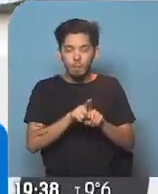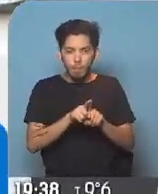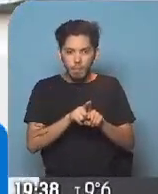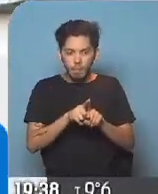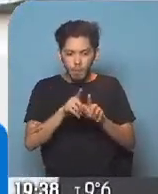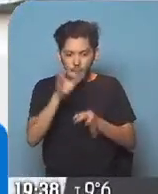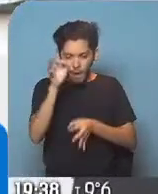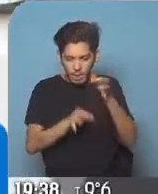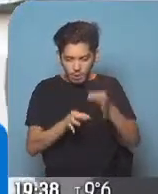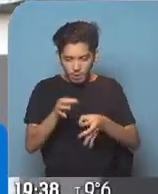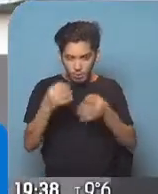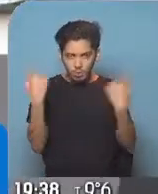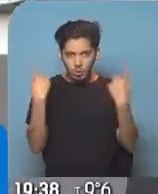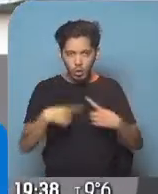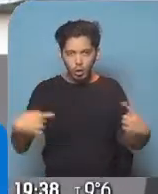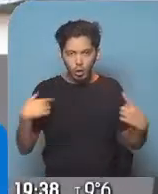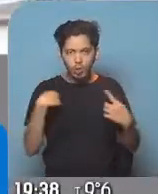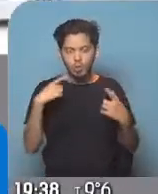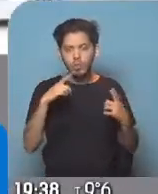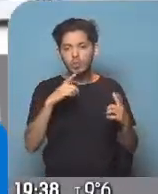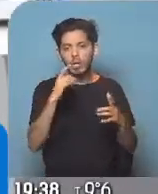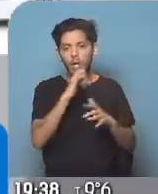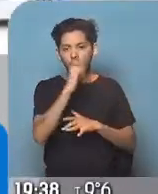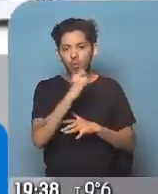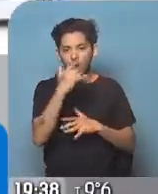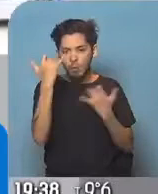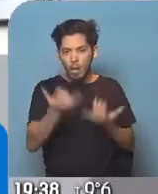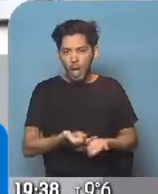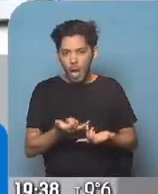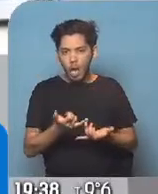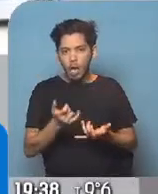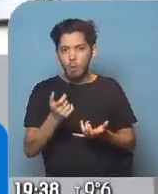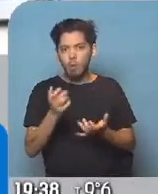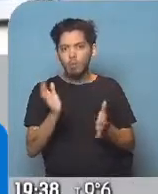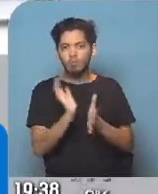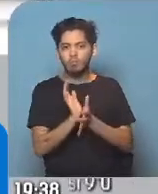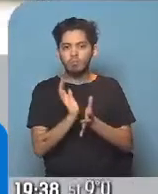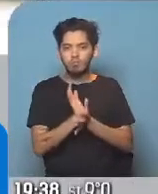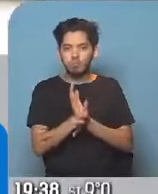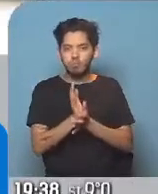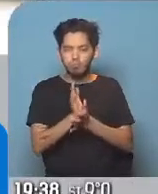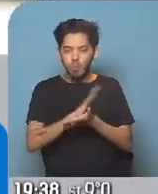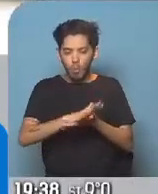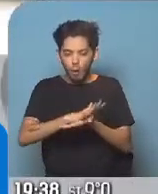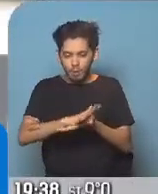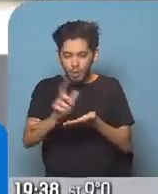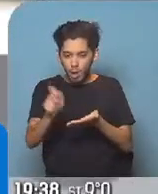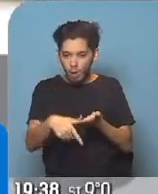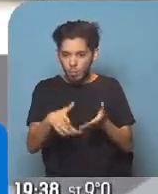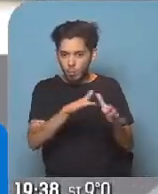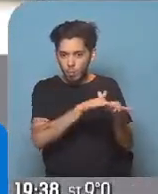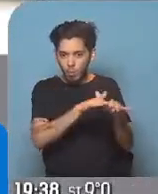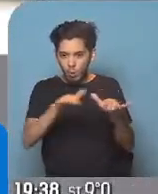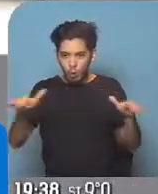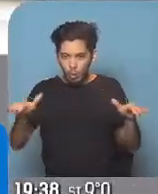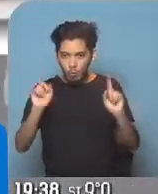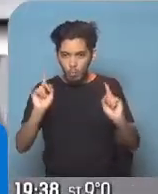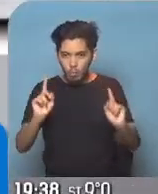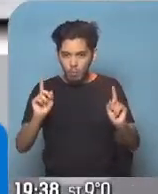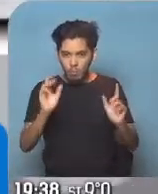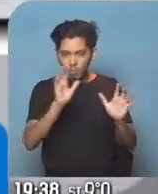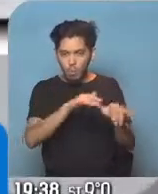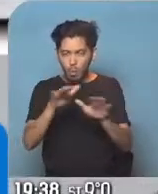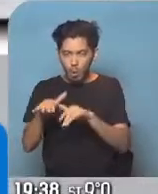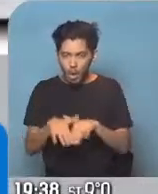todos los otros informes, va a ver de que hay una cierta matriz común en lo que se refiere, y